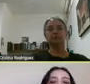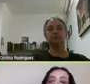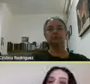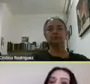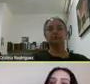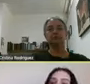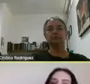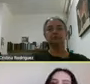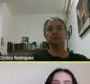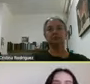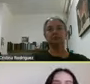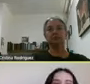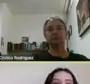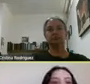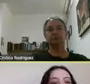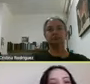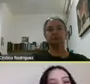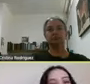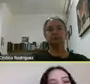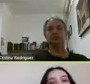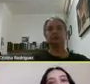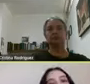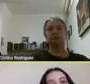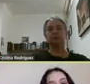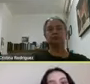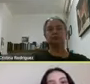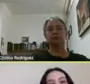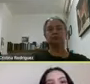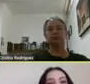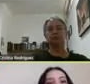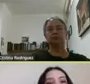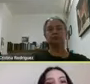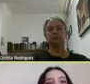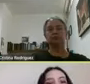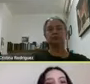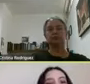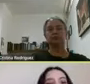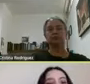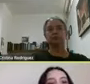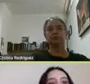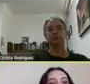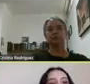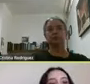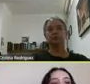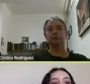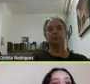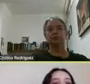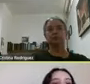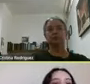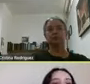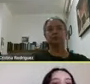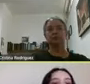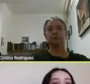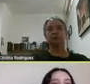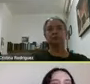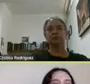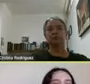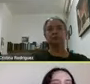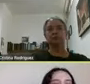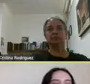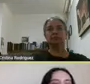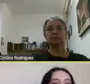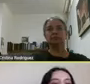a inmovilizar dependiendo de 10 días a 3 semanas, repito, dependiendo del grado. Ajá. Y obviamente